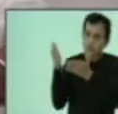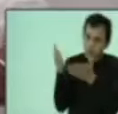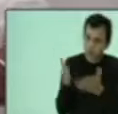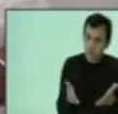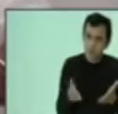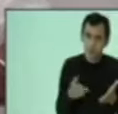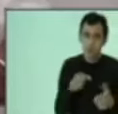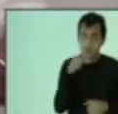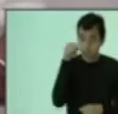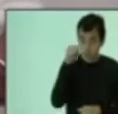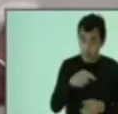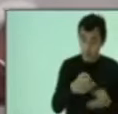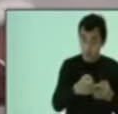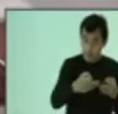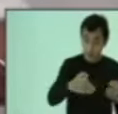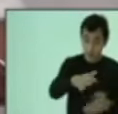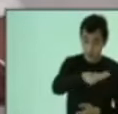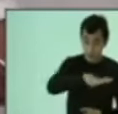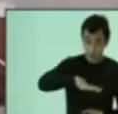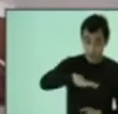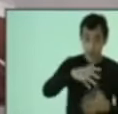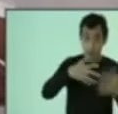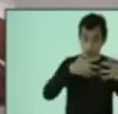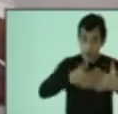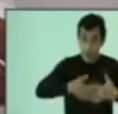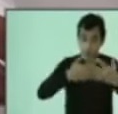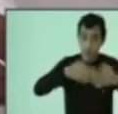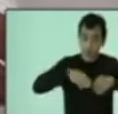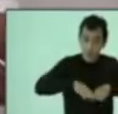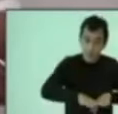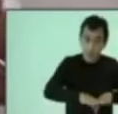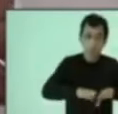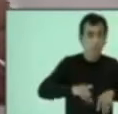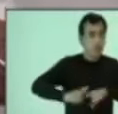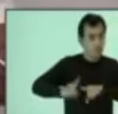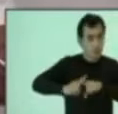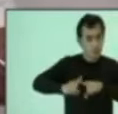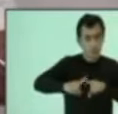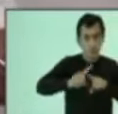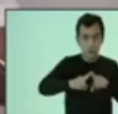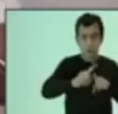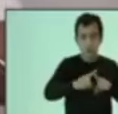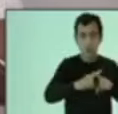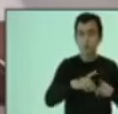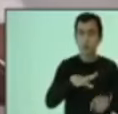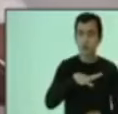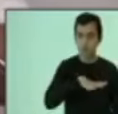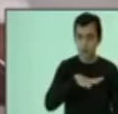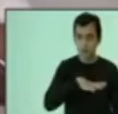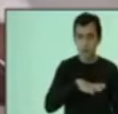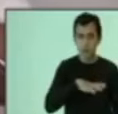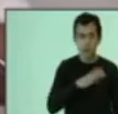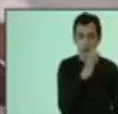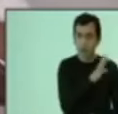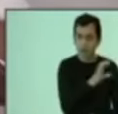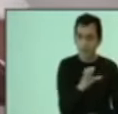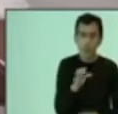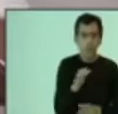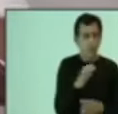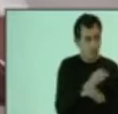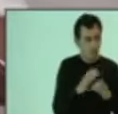que instalen en nuestro territorio factorías, maquiladoras, producción y envasamiento de conservas con productos del campo,